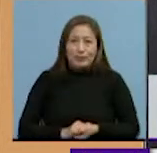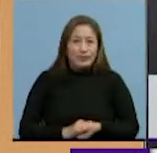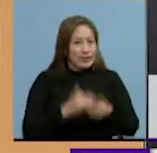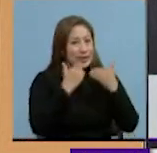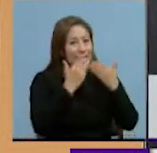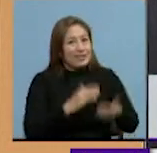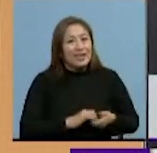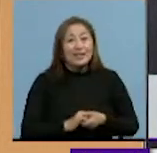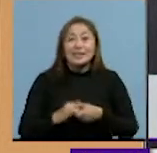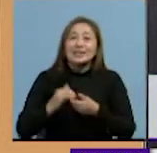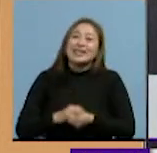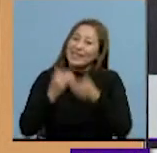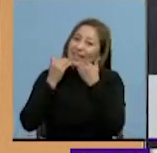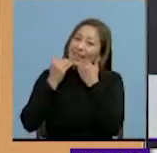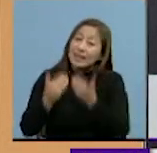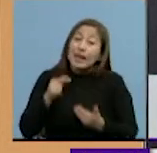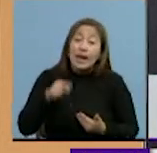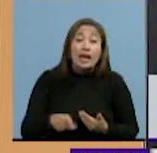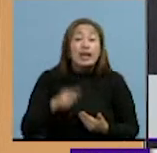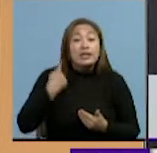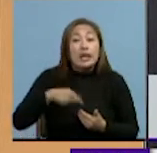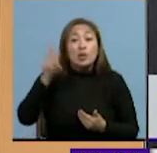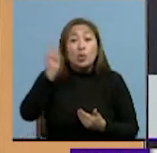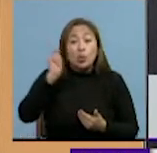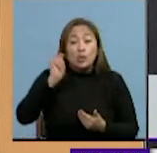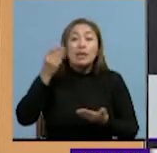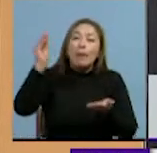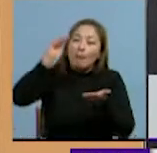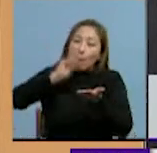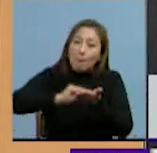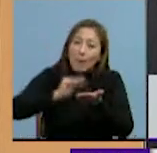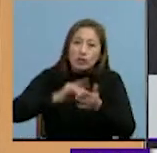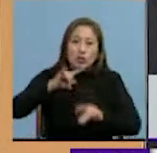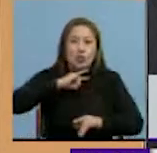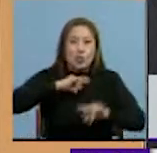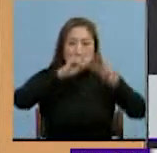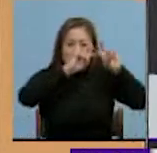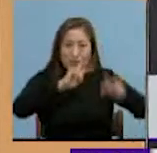Muy bien, muchas gracias, Claudia. No, gracias a vos, Jorge, y en un mes estamos con más Jujuy Investiga.